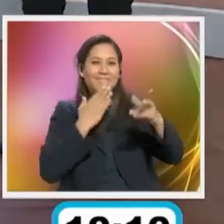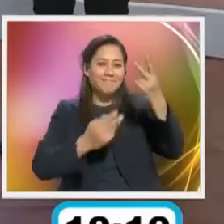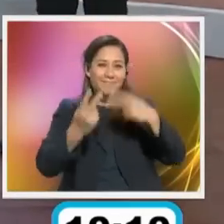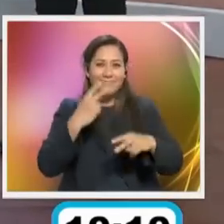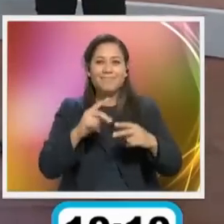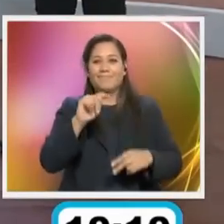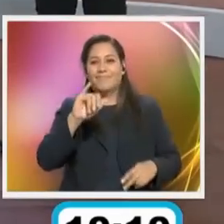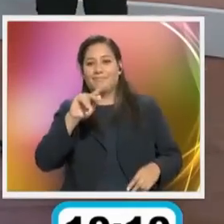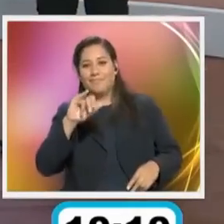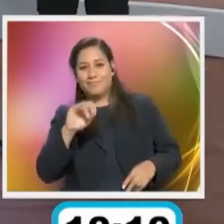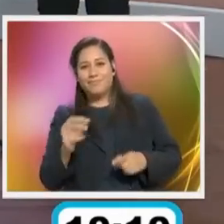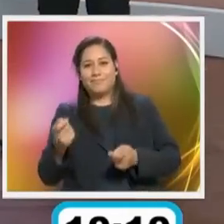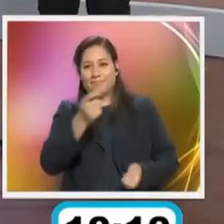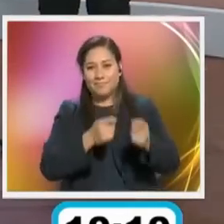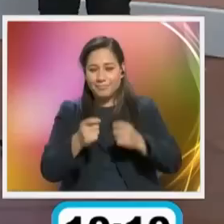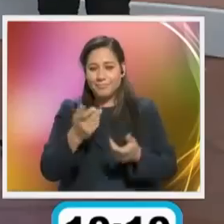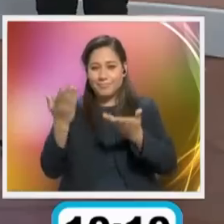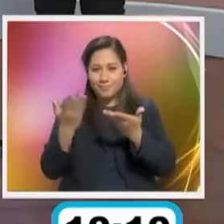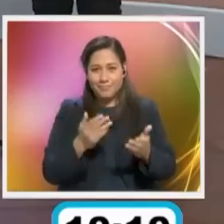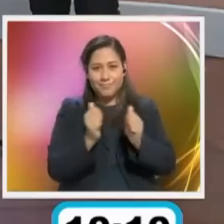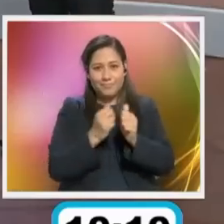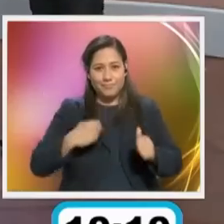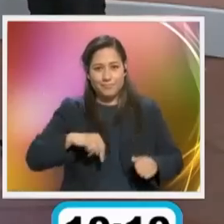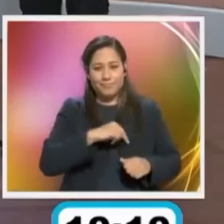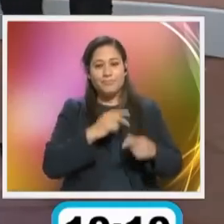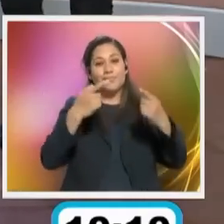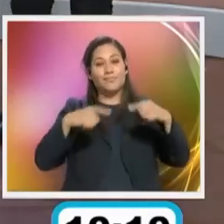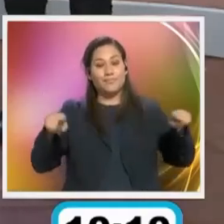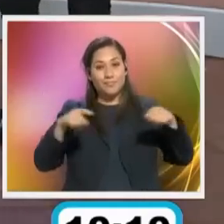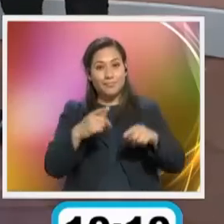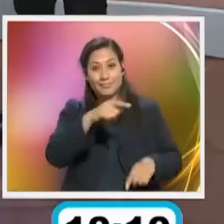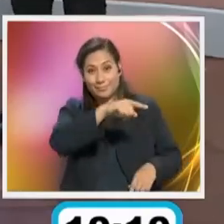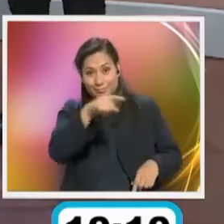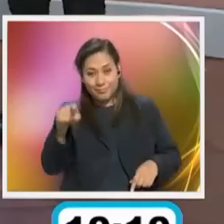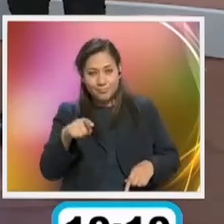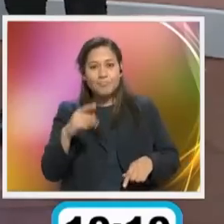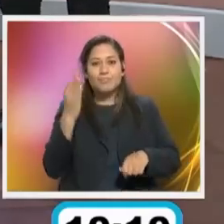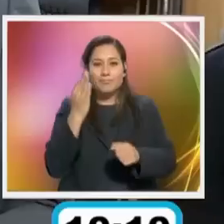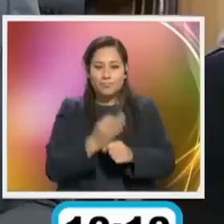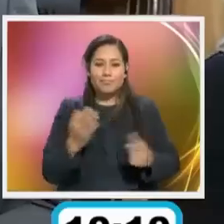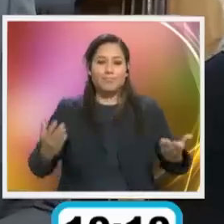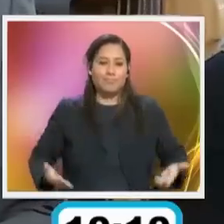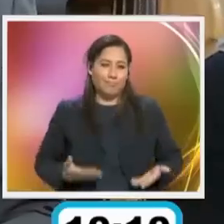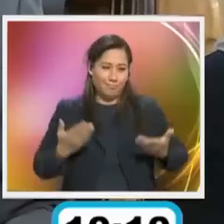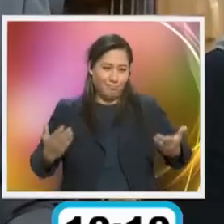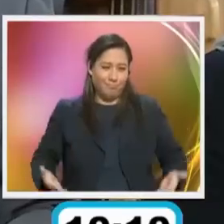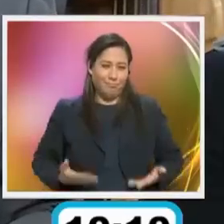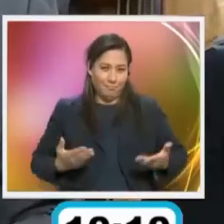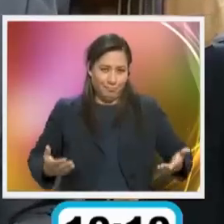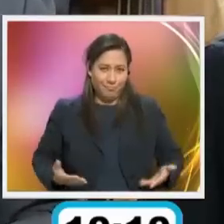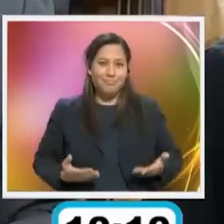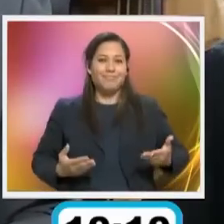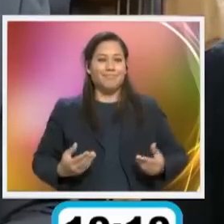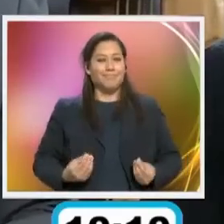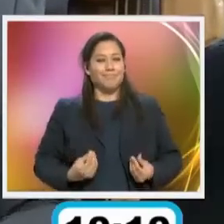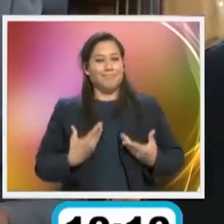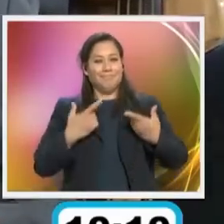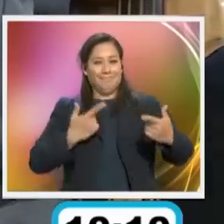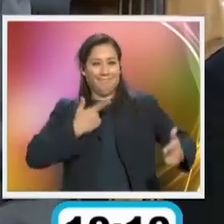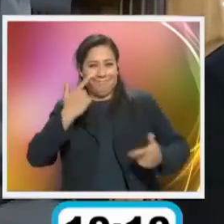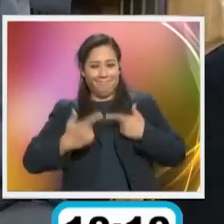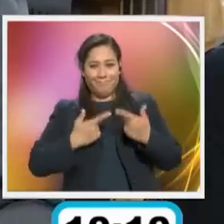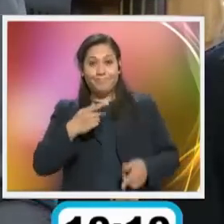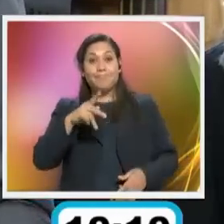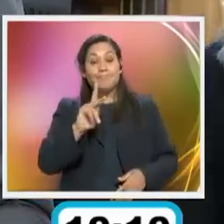Bienvenidos, los típicos de la salsa están con nosotros en el intermedio y ellos nos van a poner a bailar, nos van a poner a gozar.